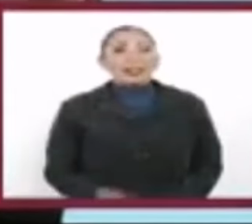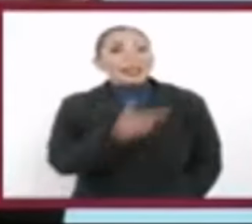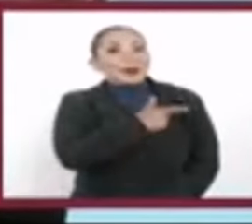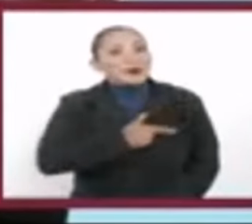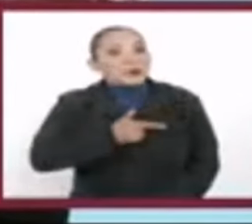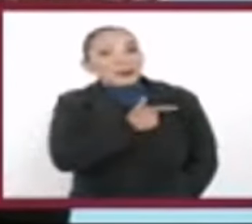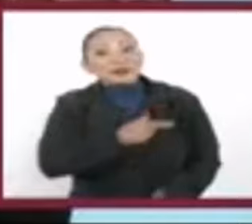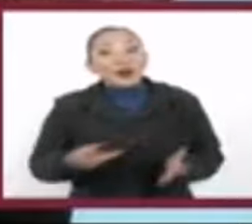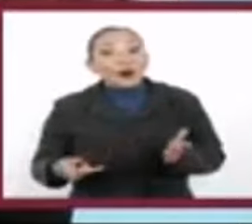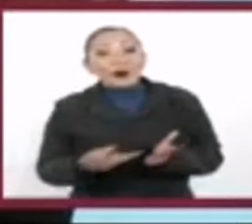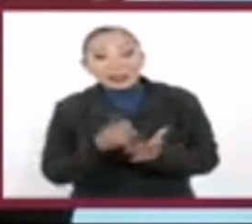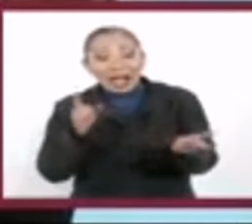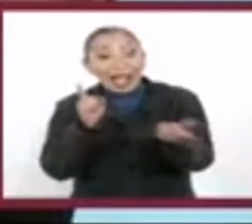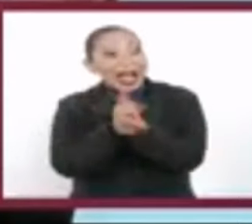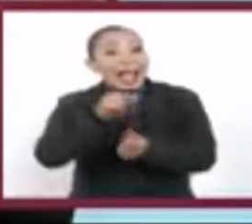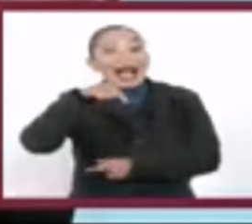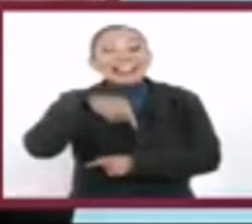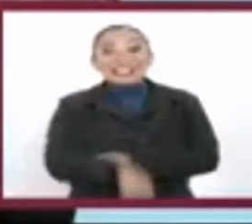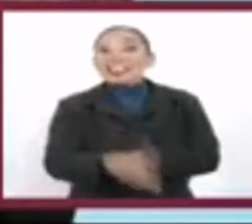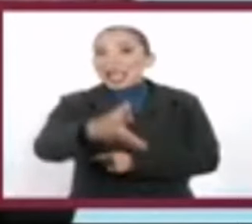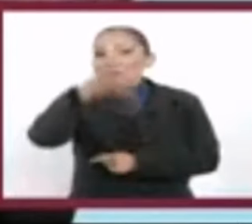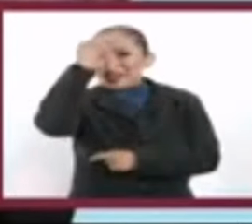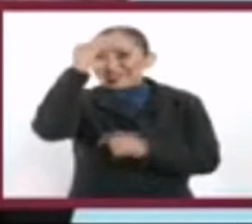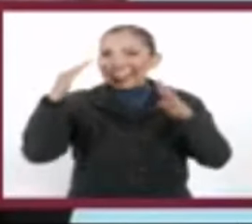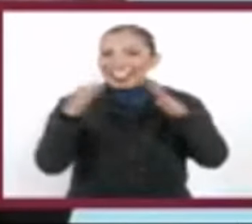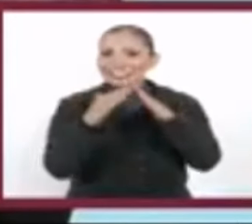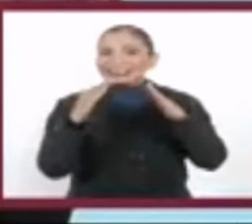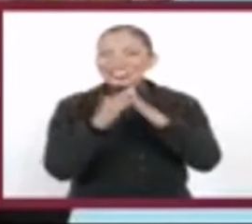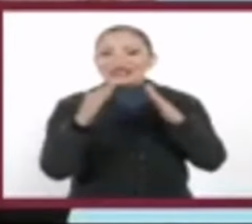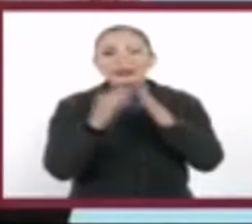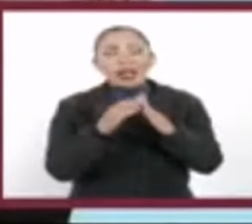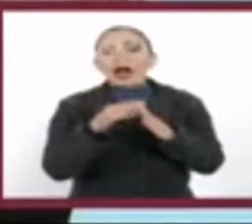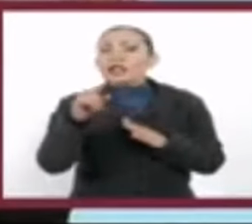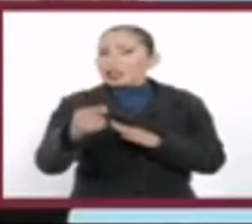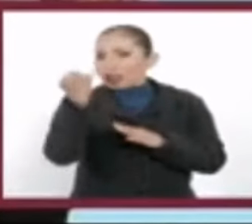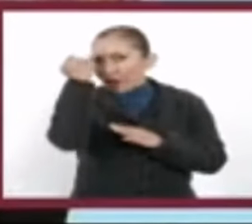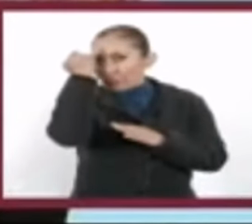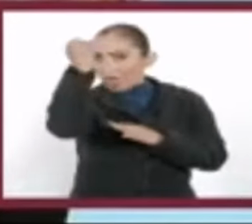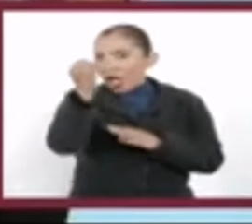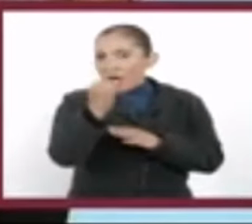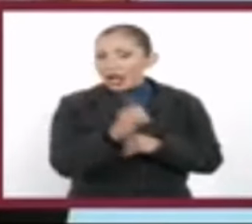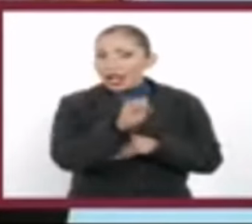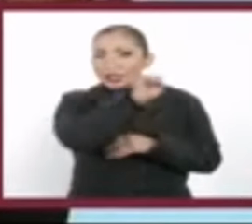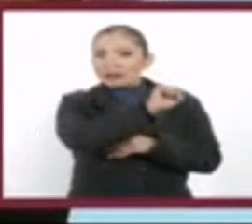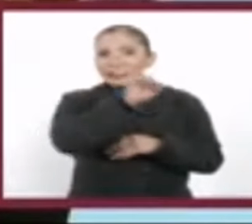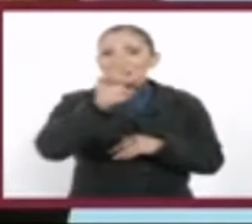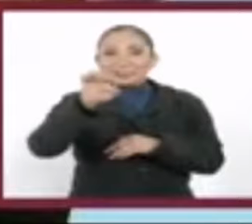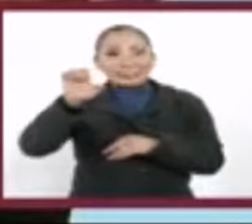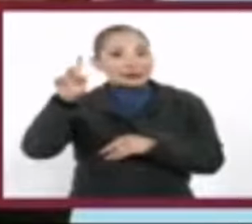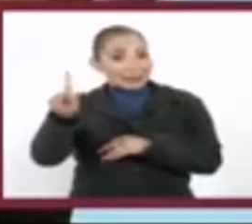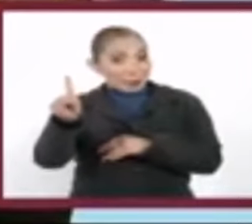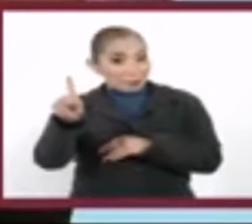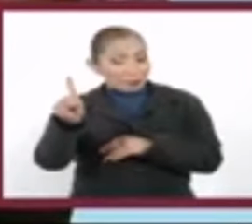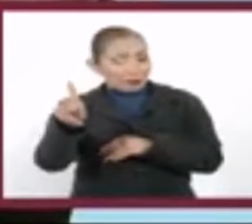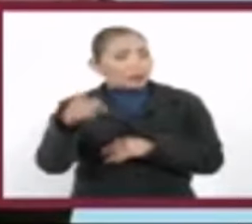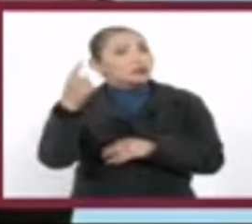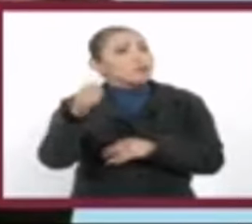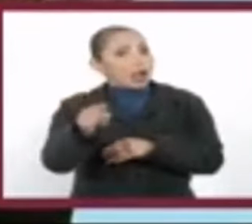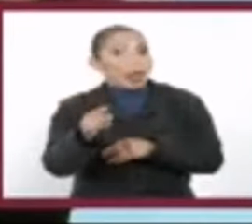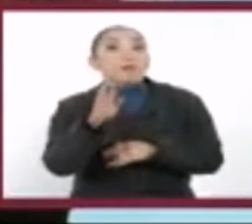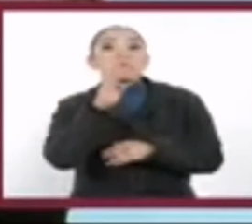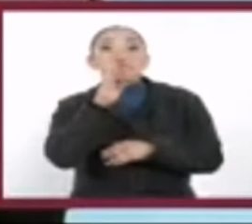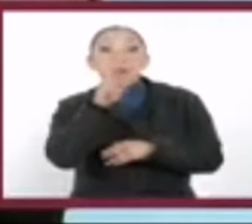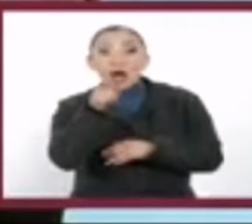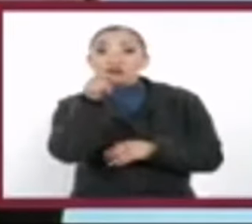Qué gusto encontrarnos en la programación de Aprende en Casa, una propuesta de la Secretaría de Educación Pública